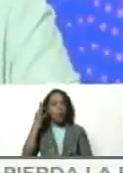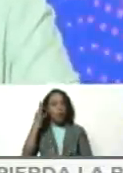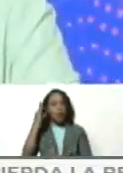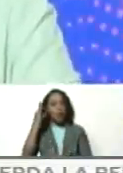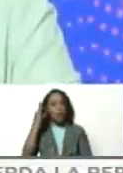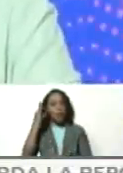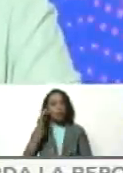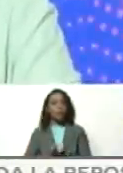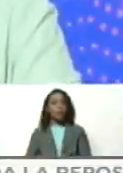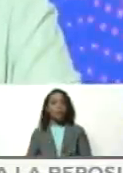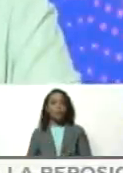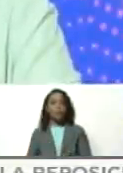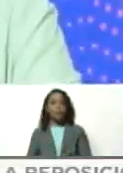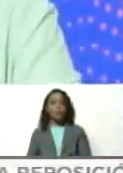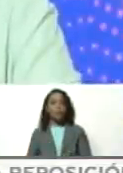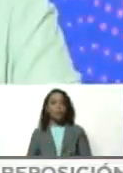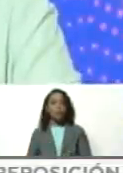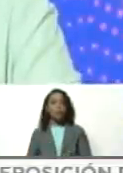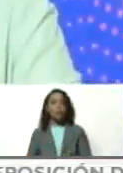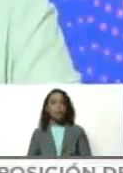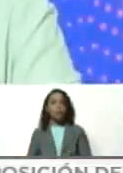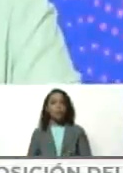Meléndez.